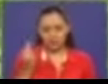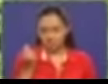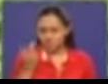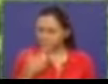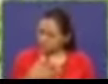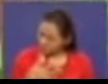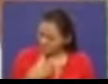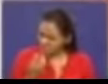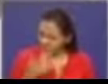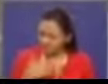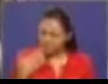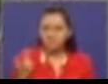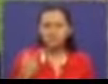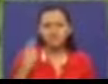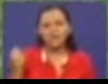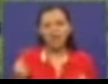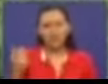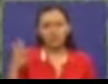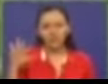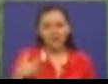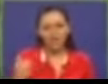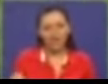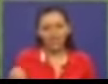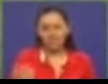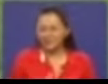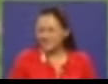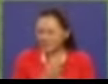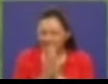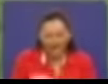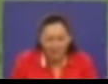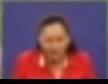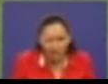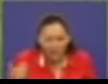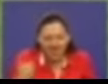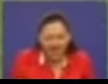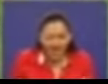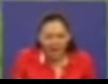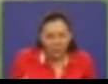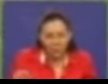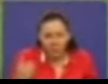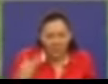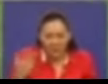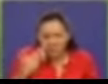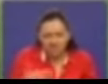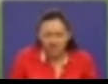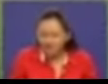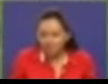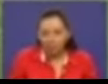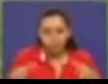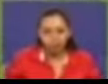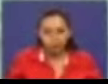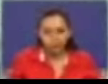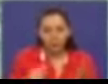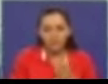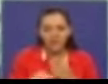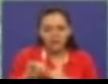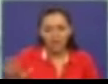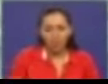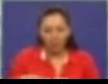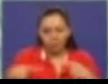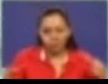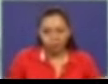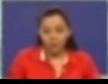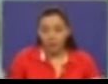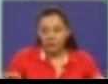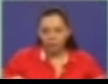no era un problema, porque no tenía carros, no tenía nada. Y además vivía peleado con el ministerio. Entonces, lo poco